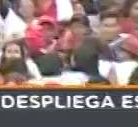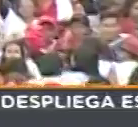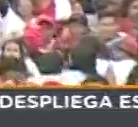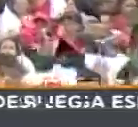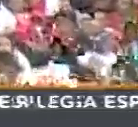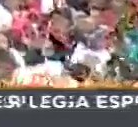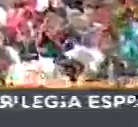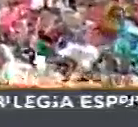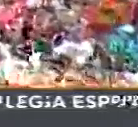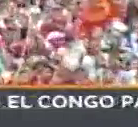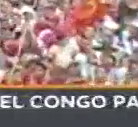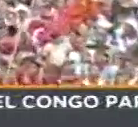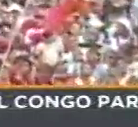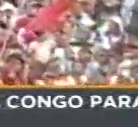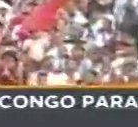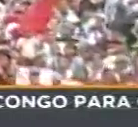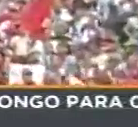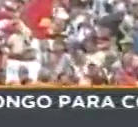ah